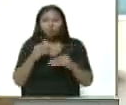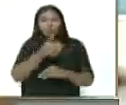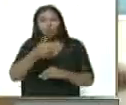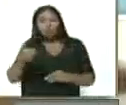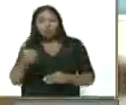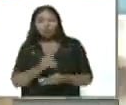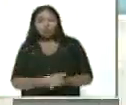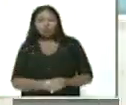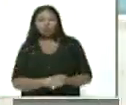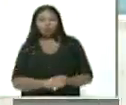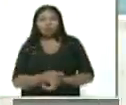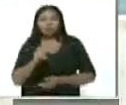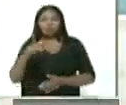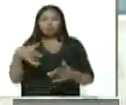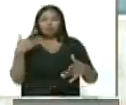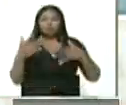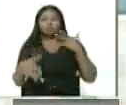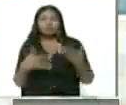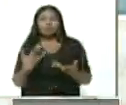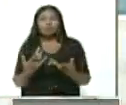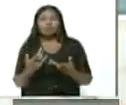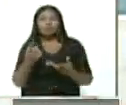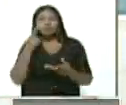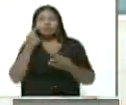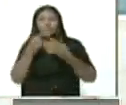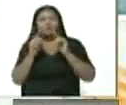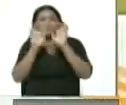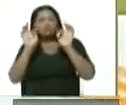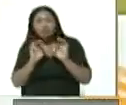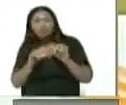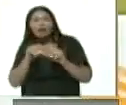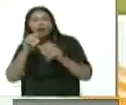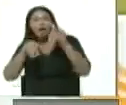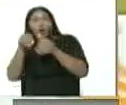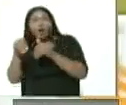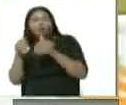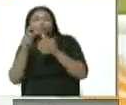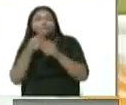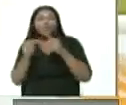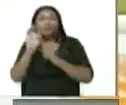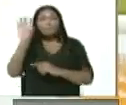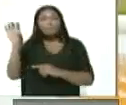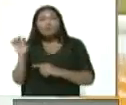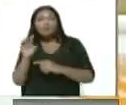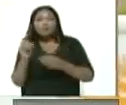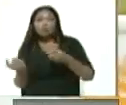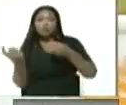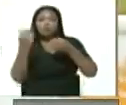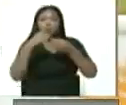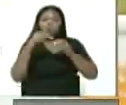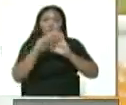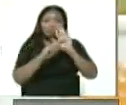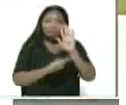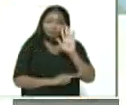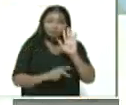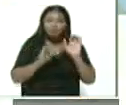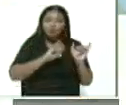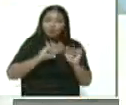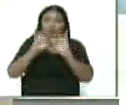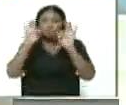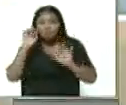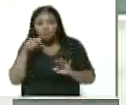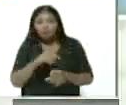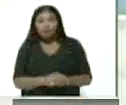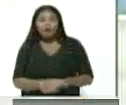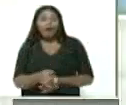actividades inherentes a los procesos electorales de los países que se correspondan con esa normativa tienen de alguna